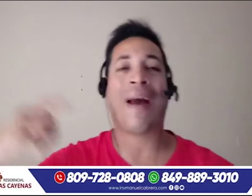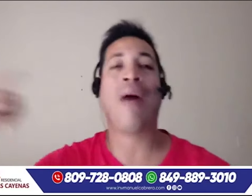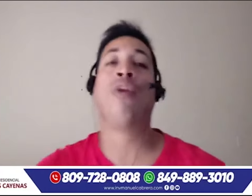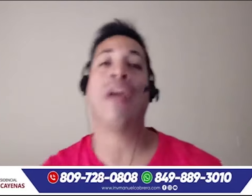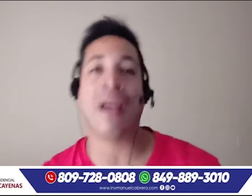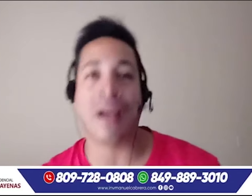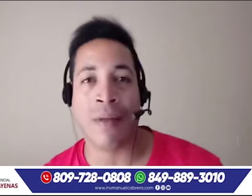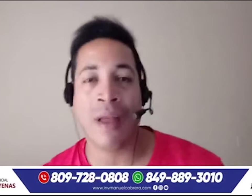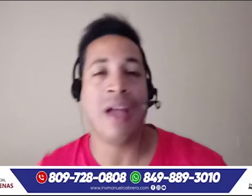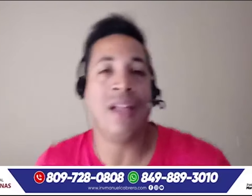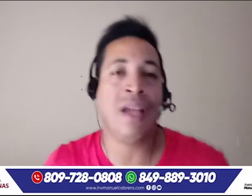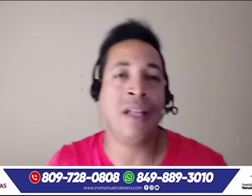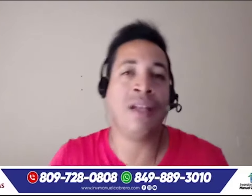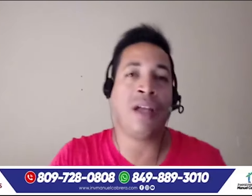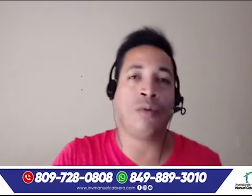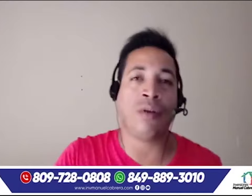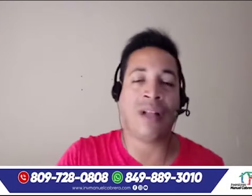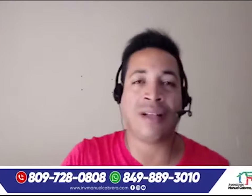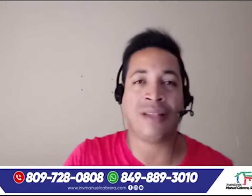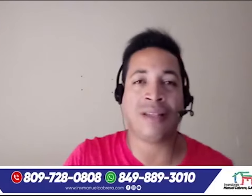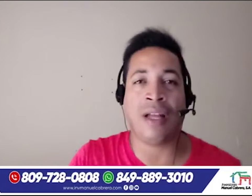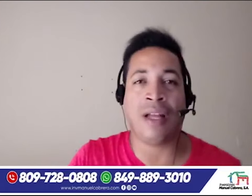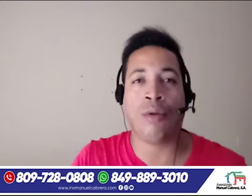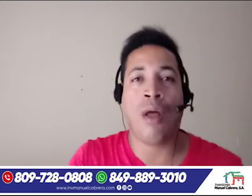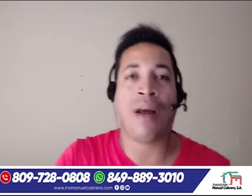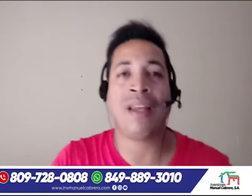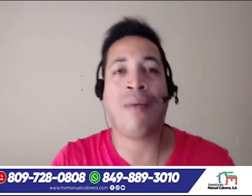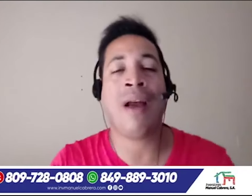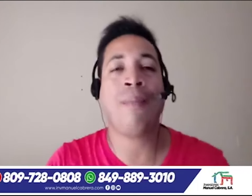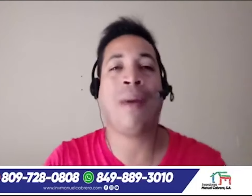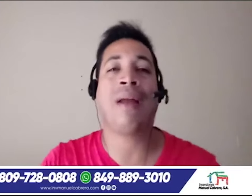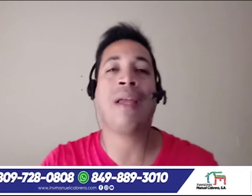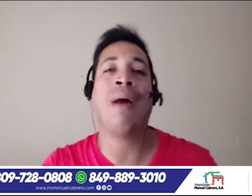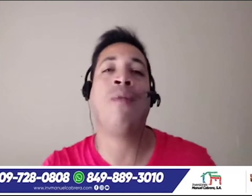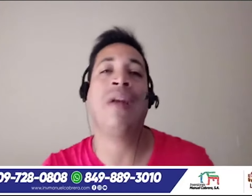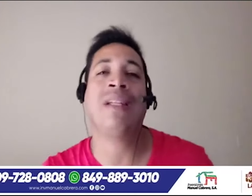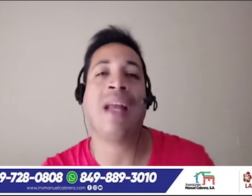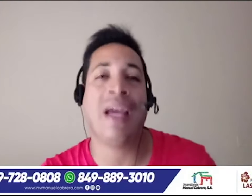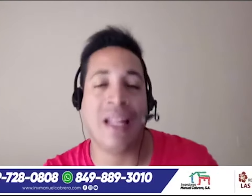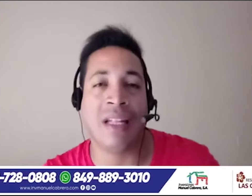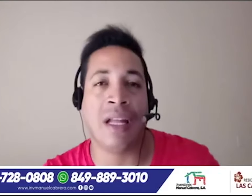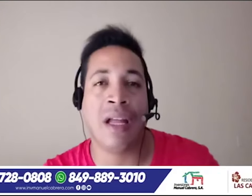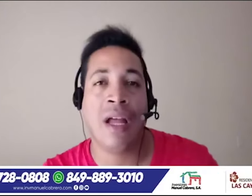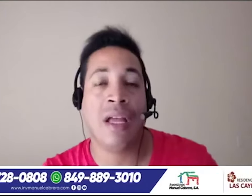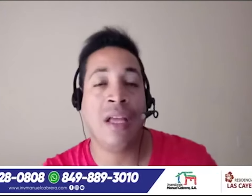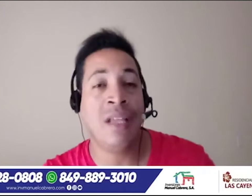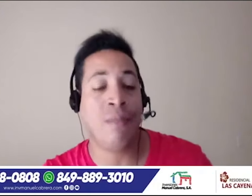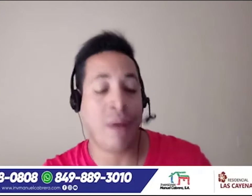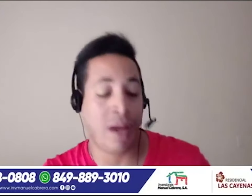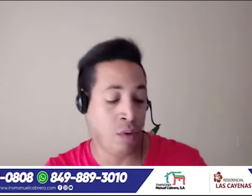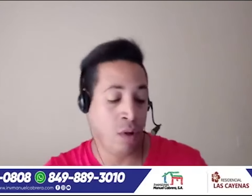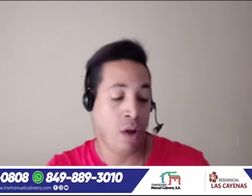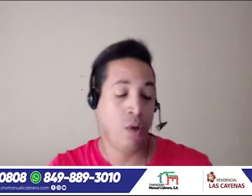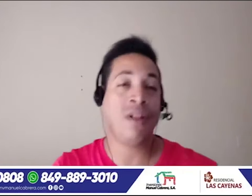para joder. Entienden que esto lo están haciendo para llevar molestia a la gente. Y sin